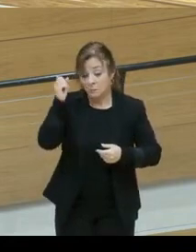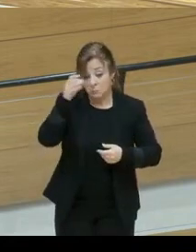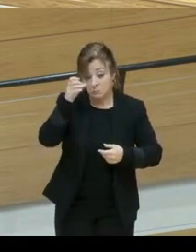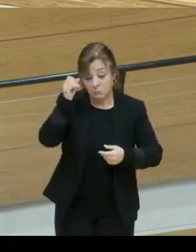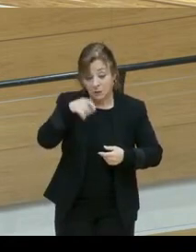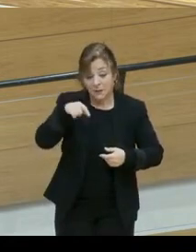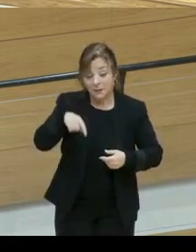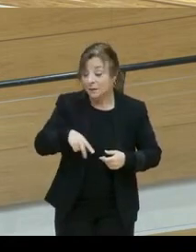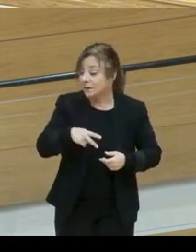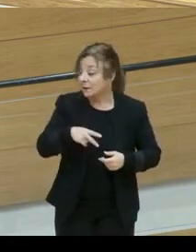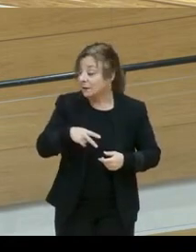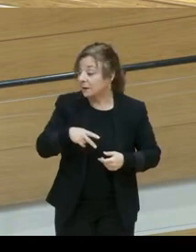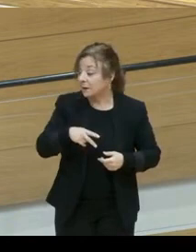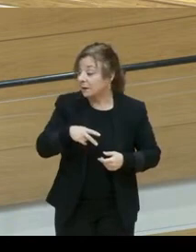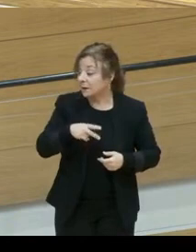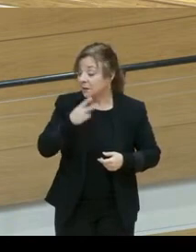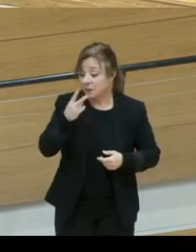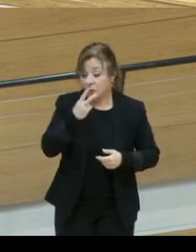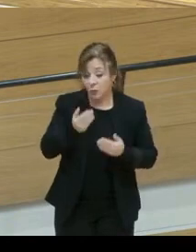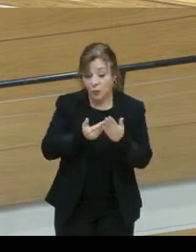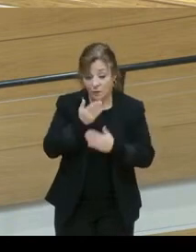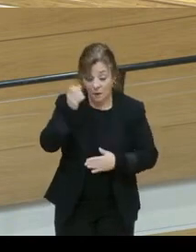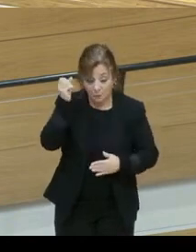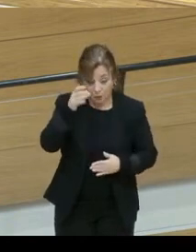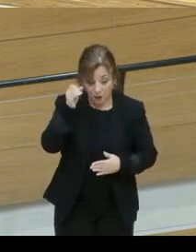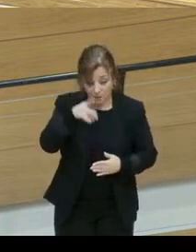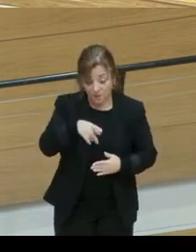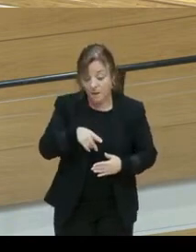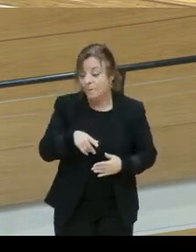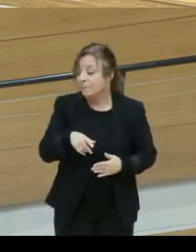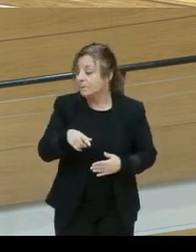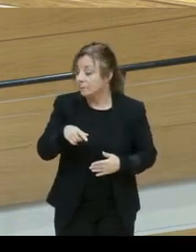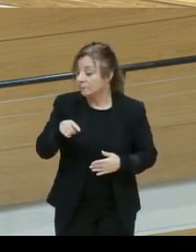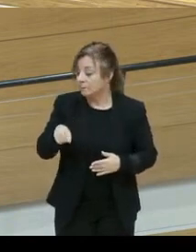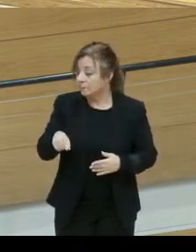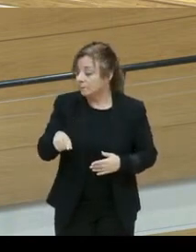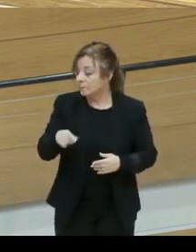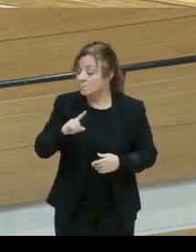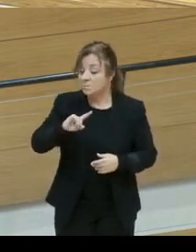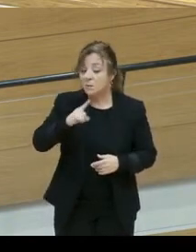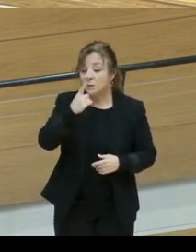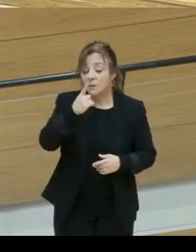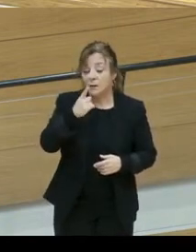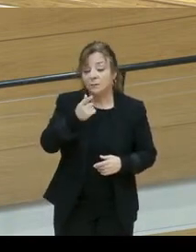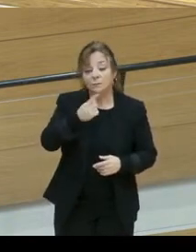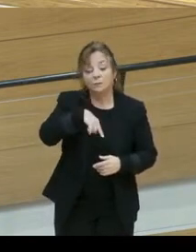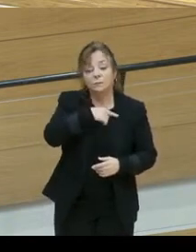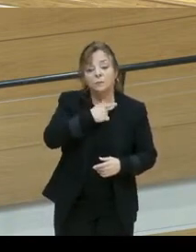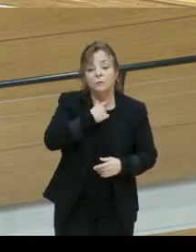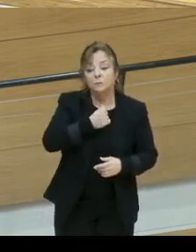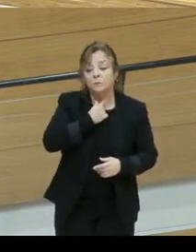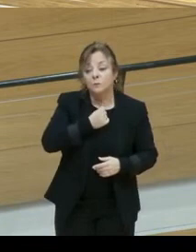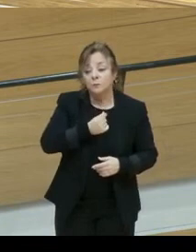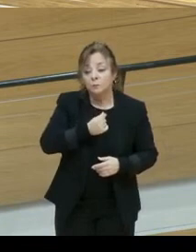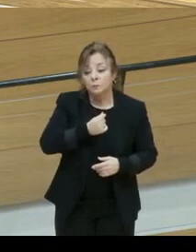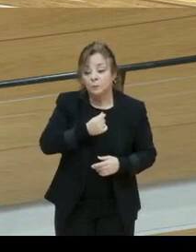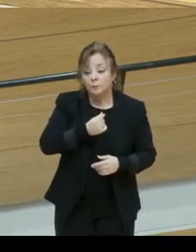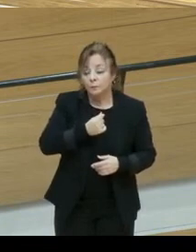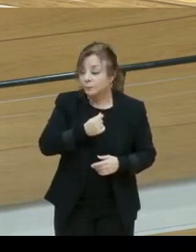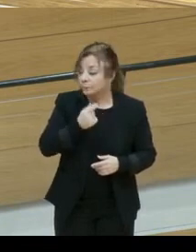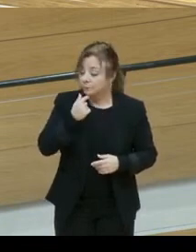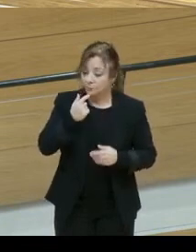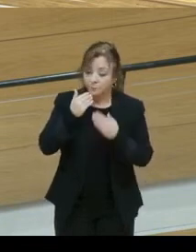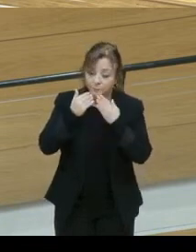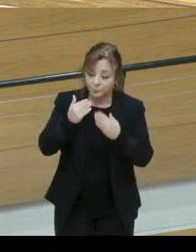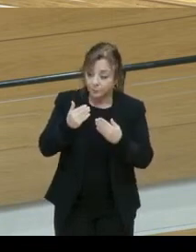este segundo día de ponencia. En primer lugar, nos gustaría